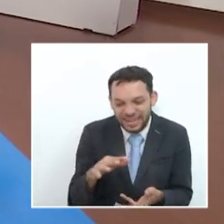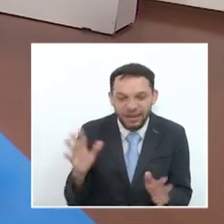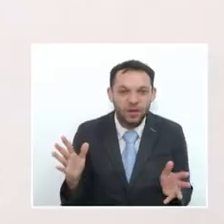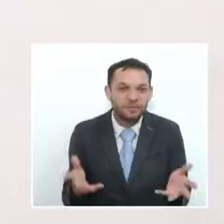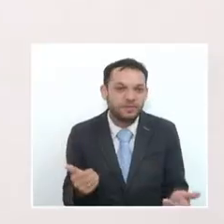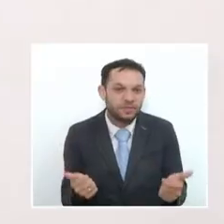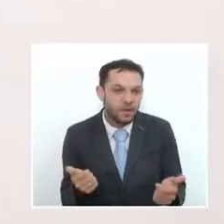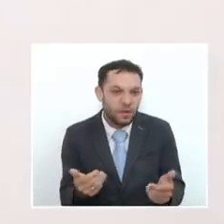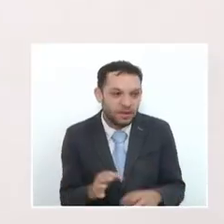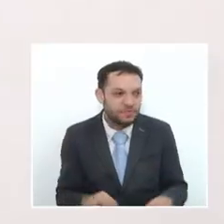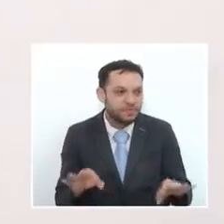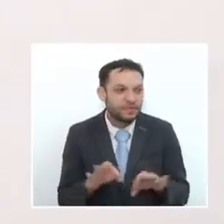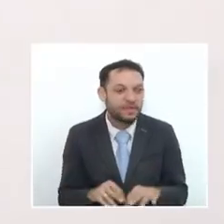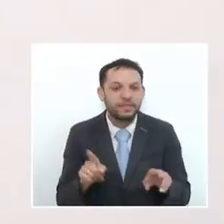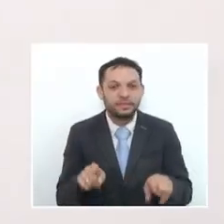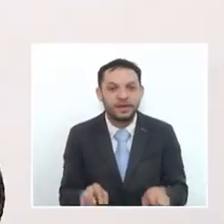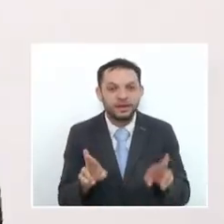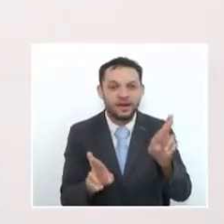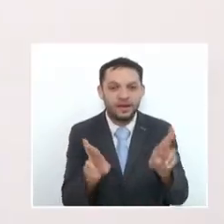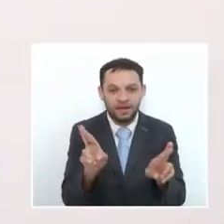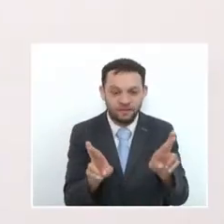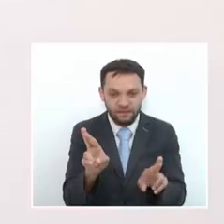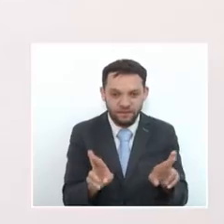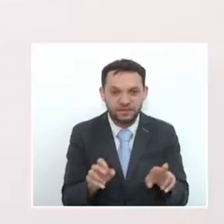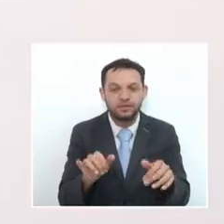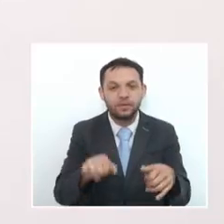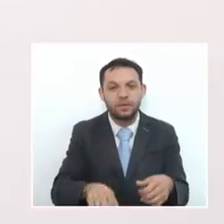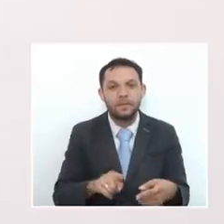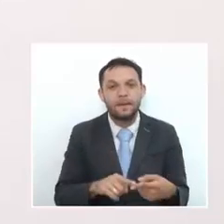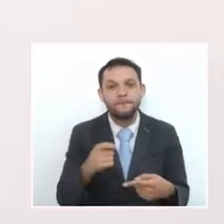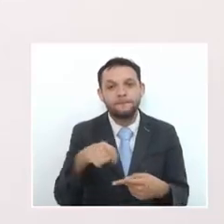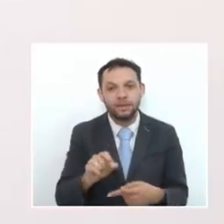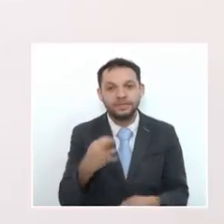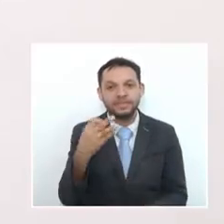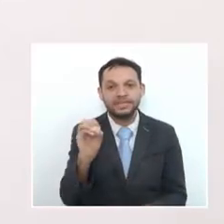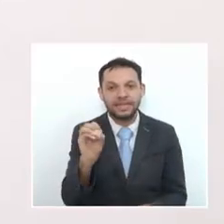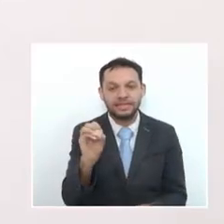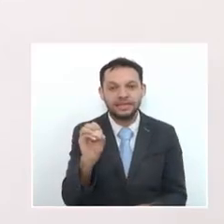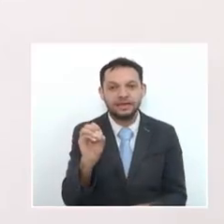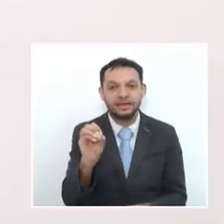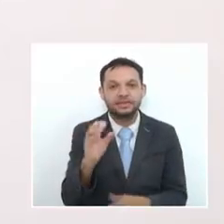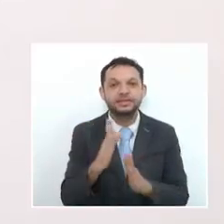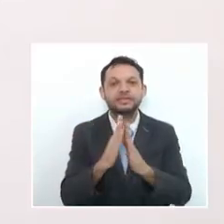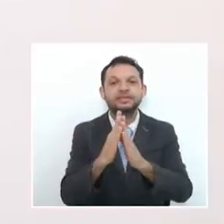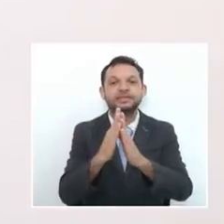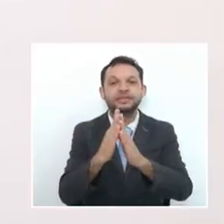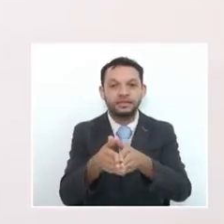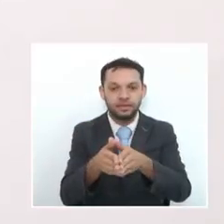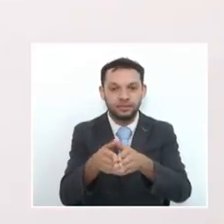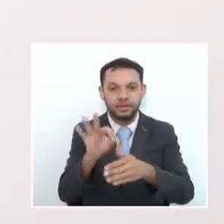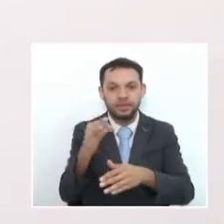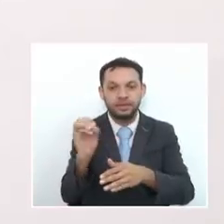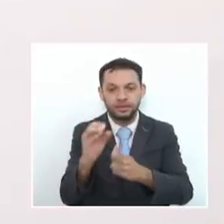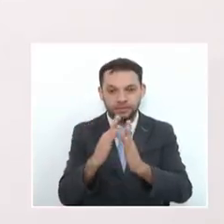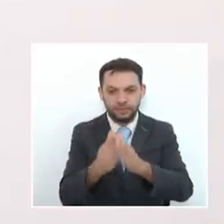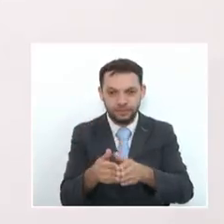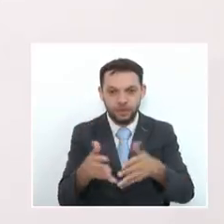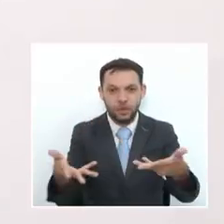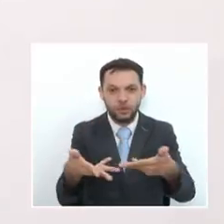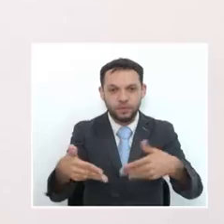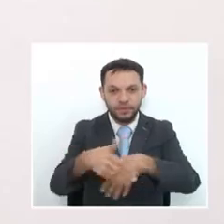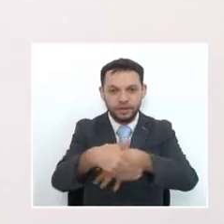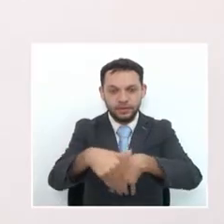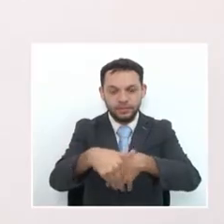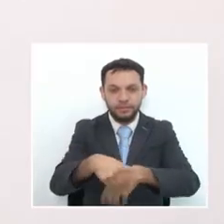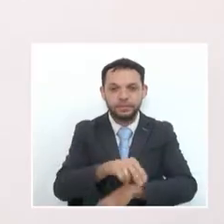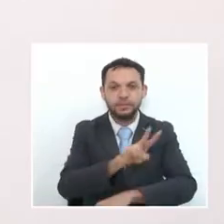entregan también las boletas para la rifa del carro, que será ahora el 30 de diciembre. En Manimés Manizales, carrera